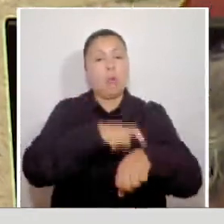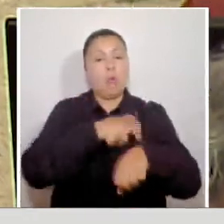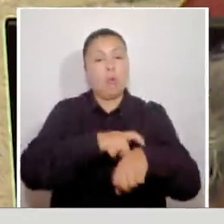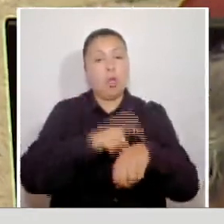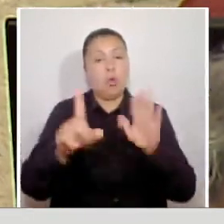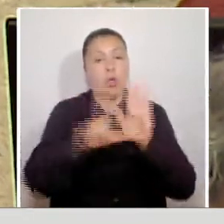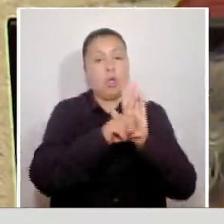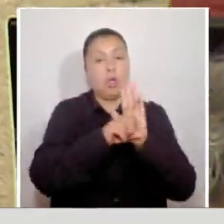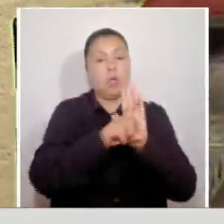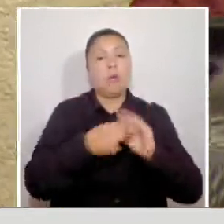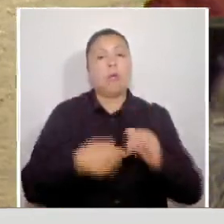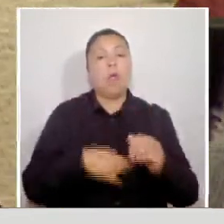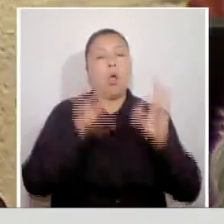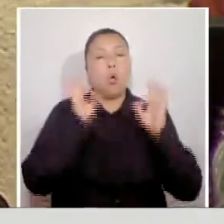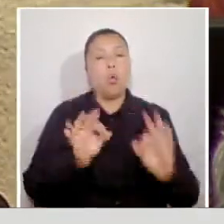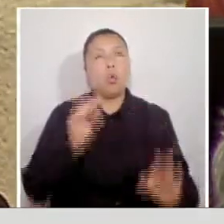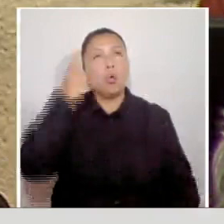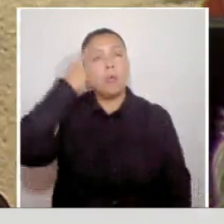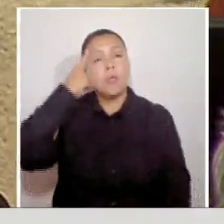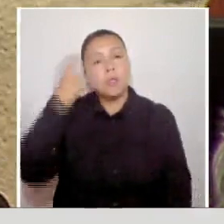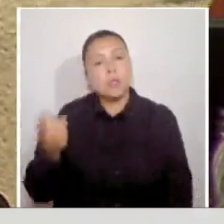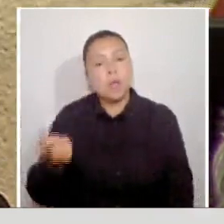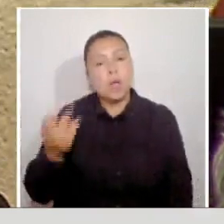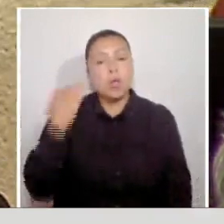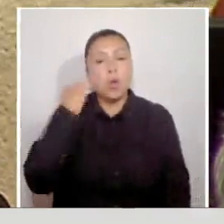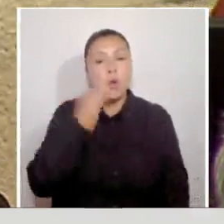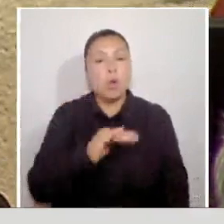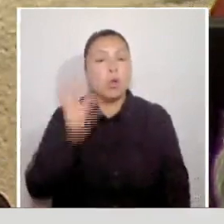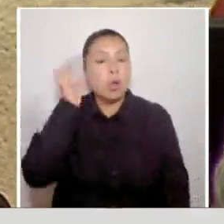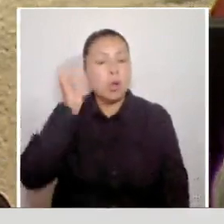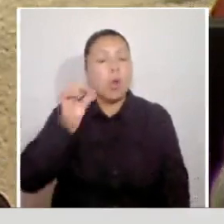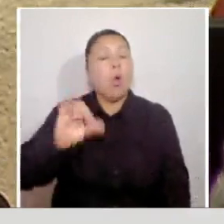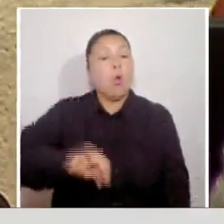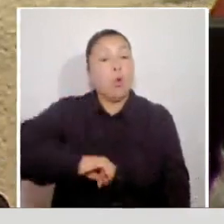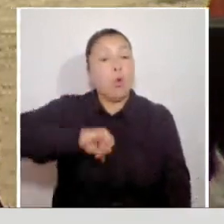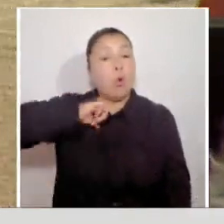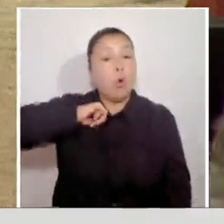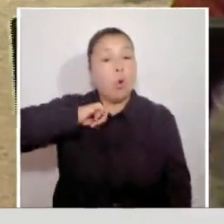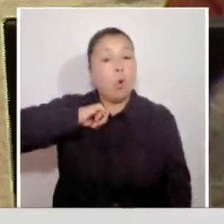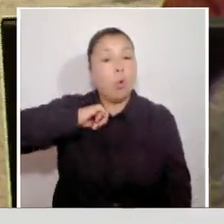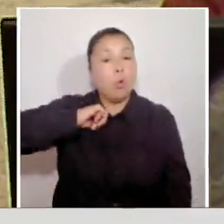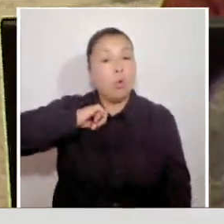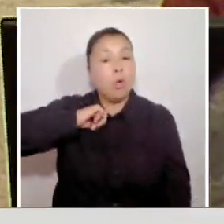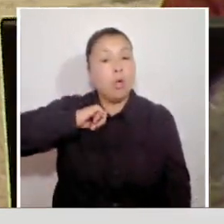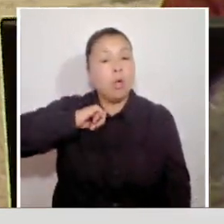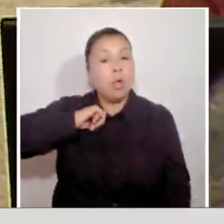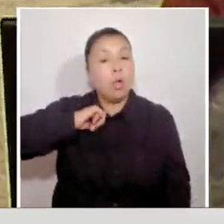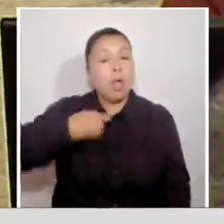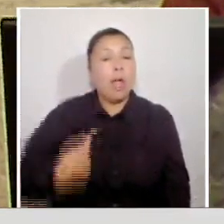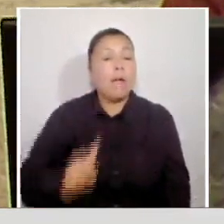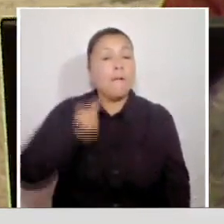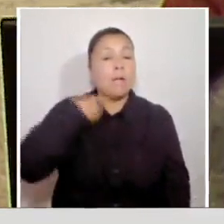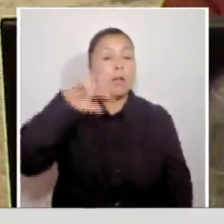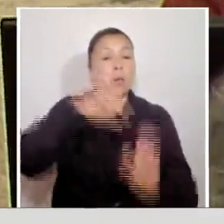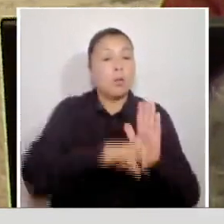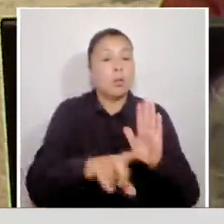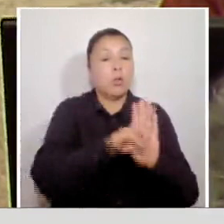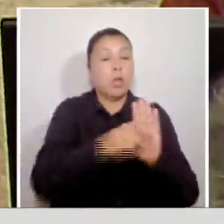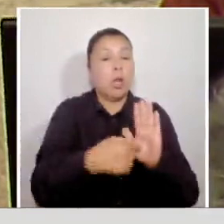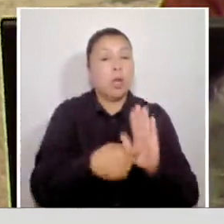legislar pensando en los niños niñas y adolescentes que pueden ser Víctimas de este proyecto de